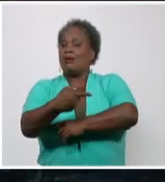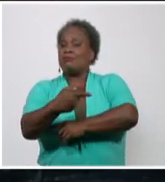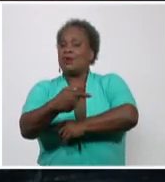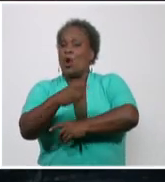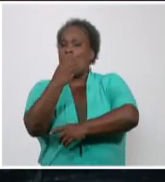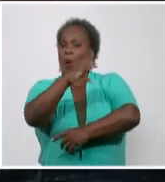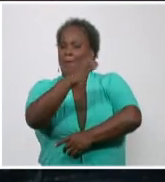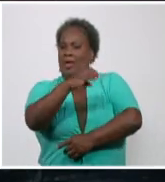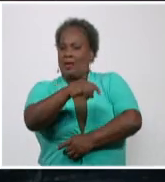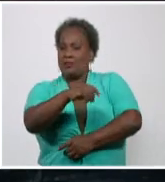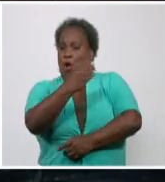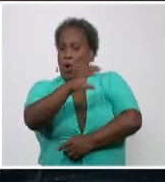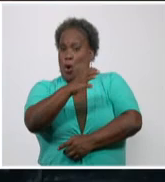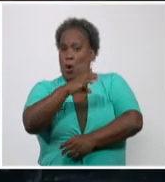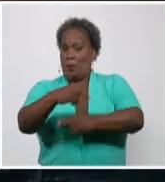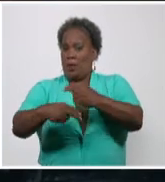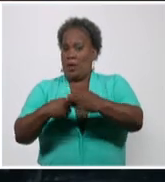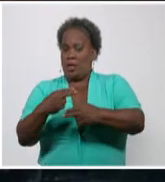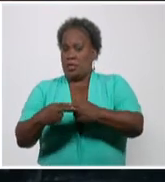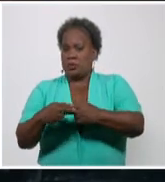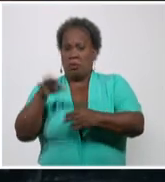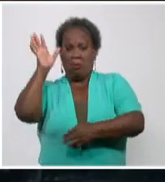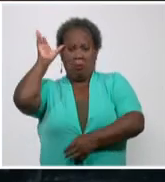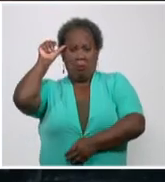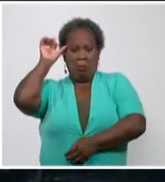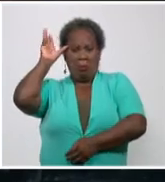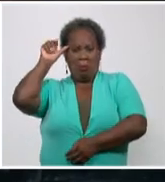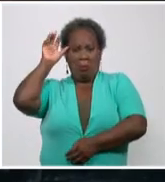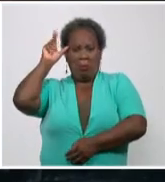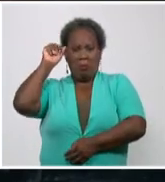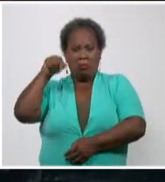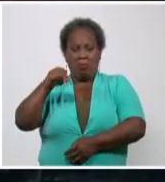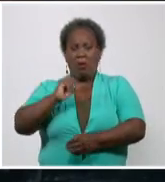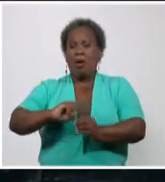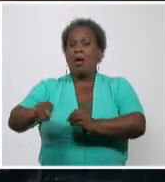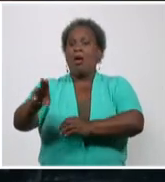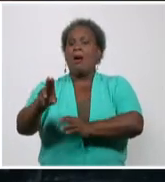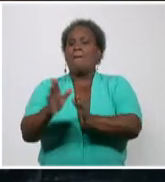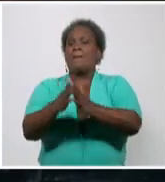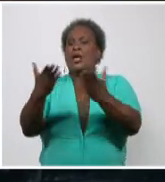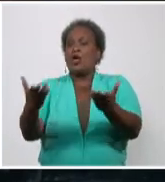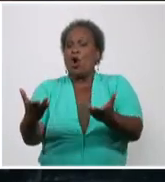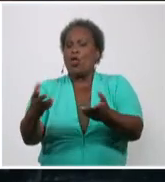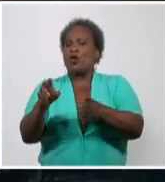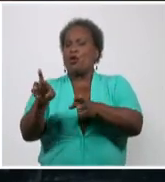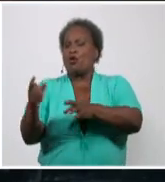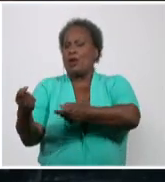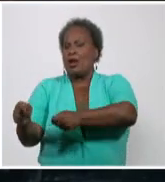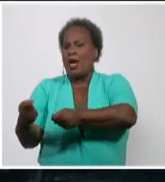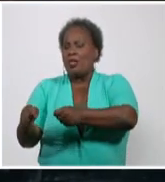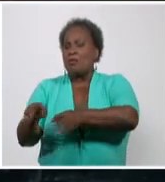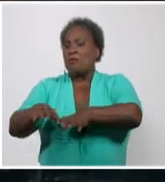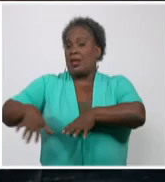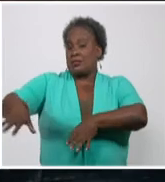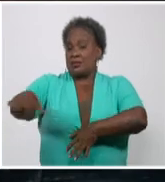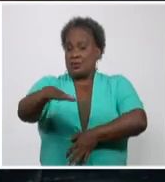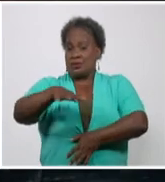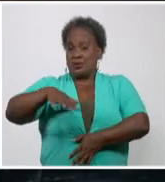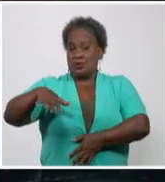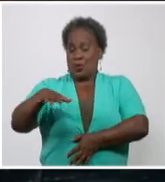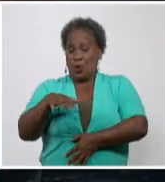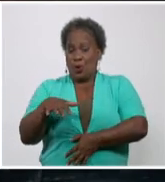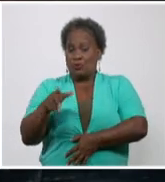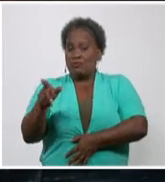colombiana. Colombia hizo caso omiso y le pasó la pelota a la prensa para, a coro, gobierno y medios, despotricar de La